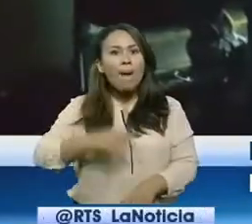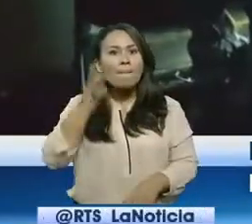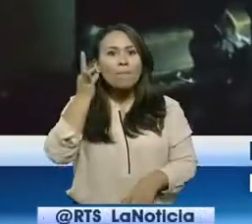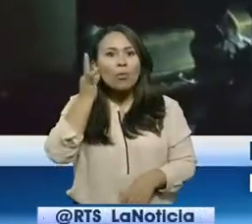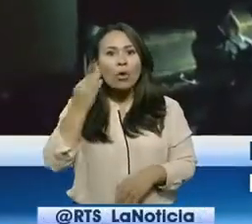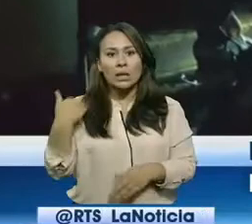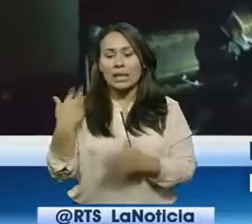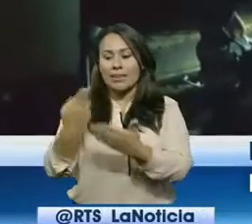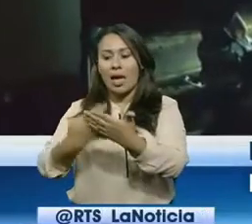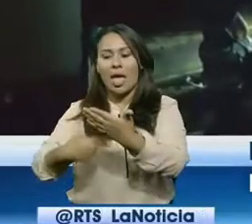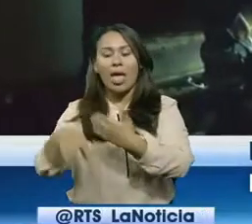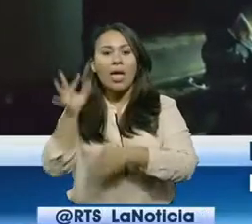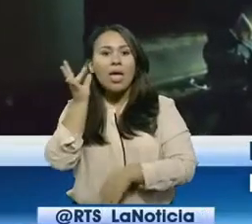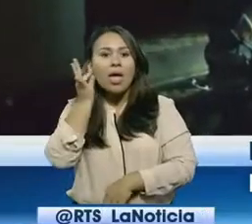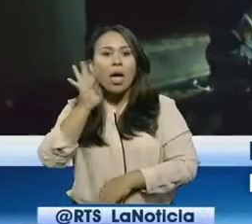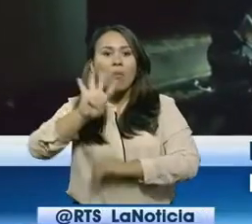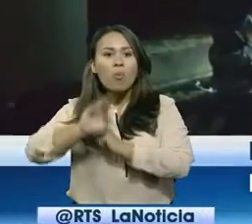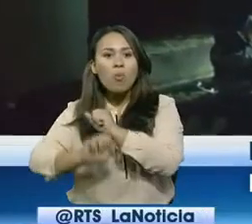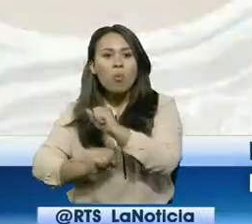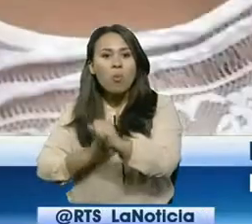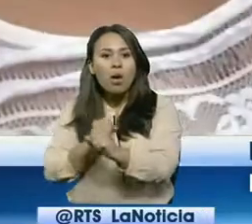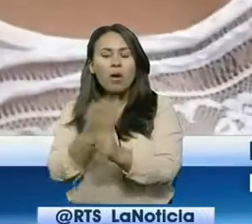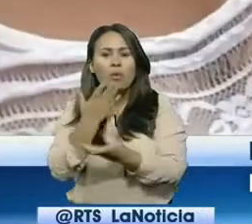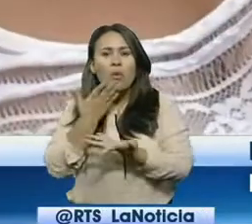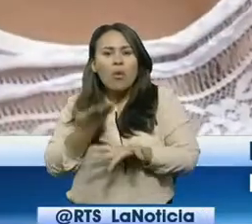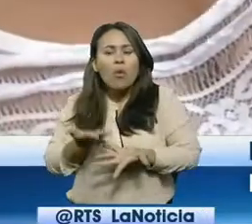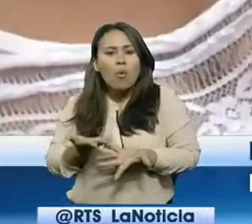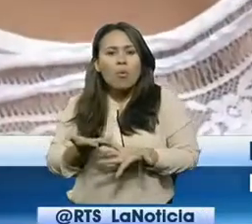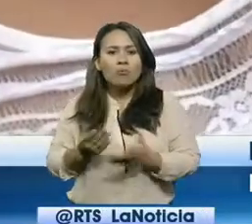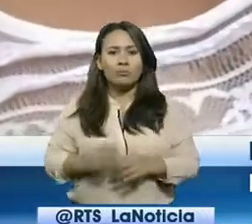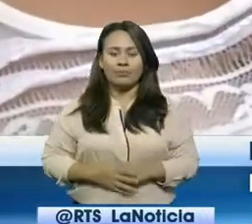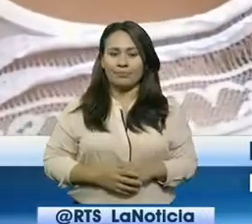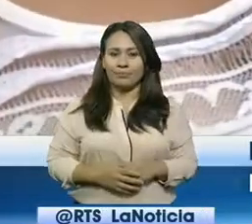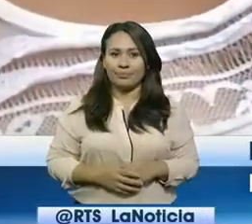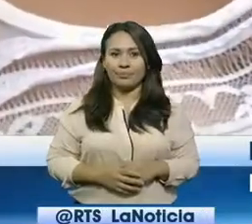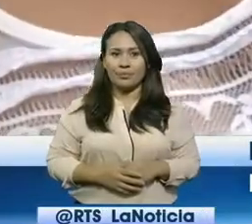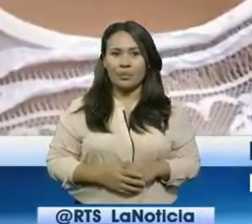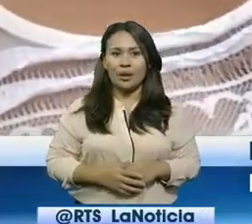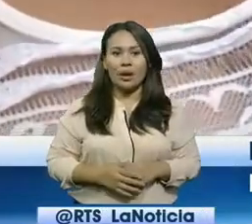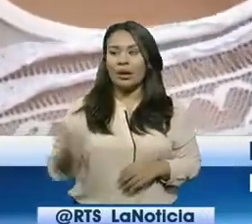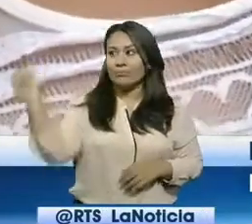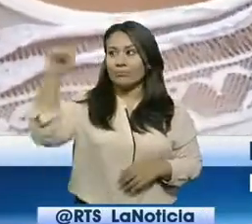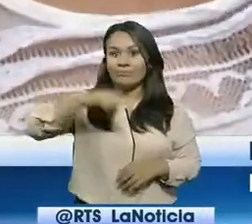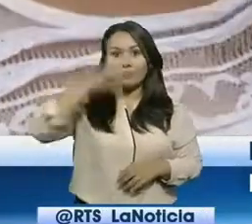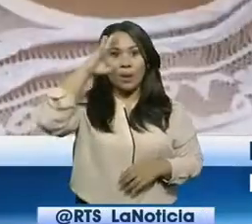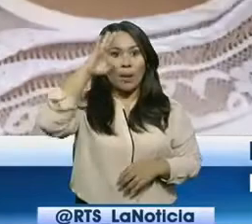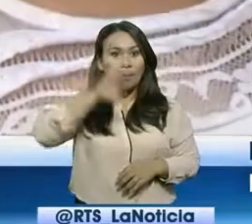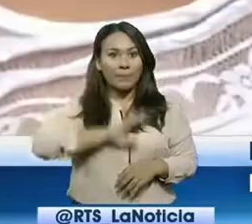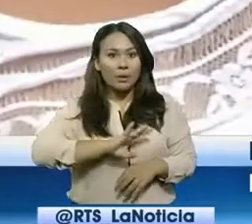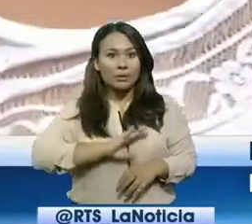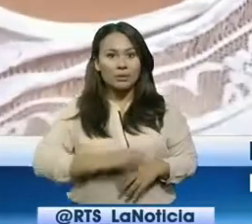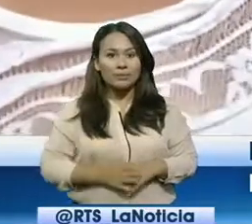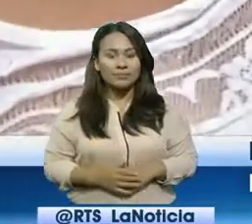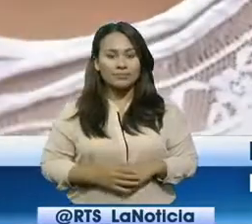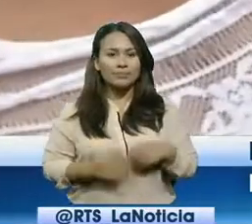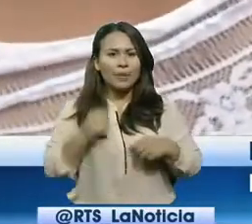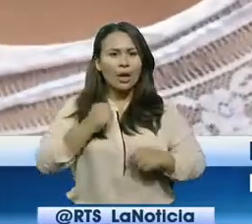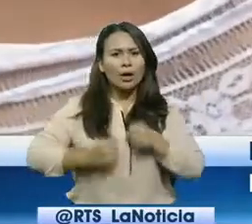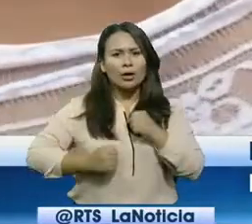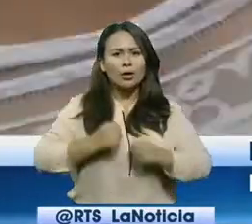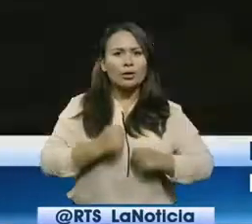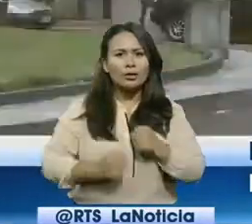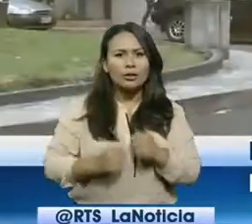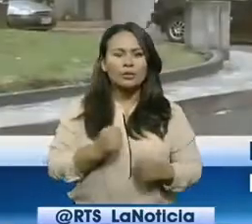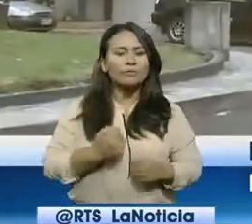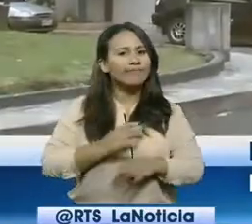de una niña de aproximadamente 4 años de edad. Seguramente ahí ya vio que llegó la gente, la policía, y ya fue corriendo, ya se